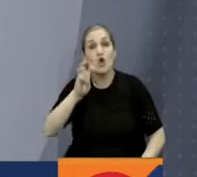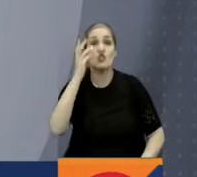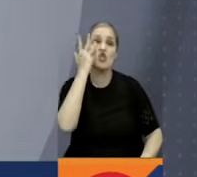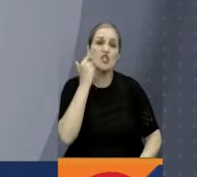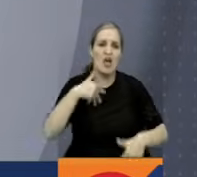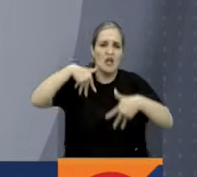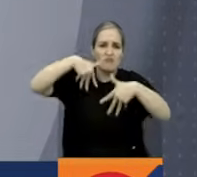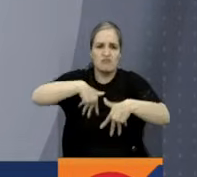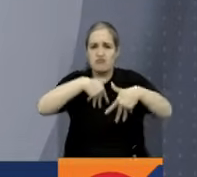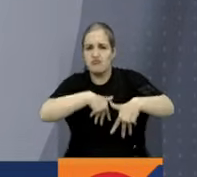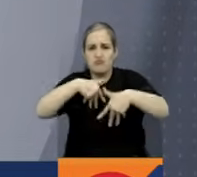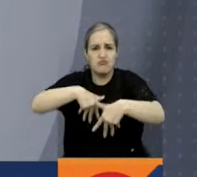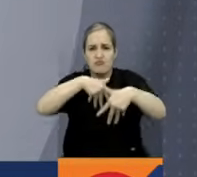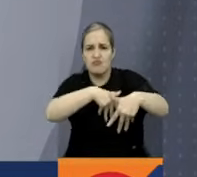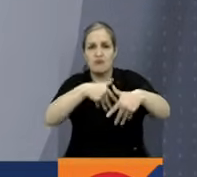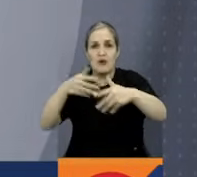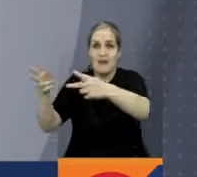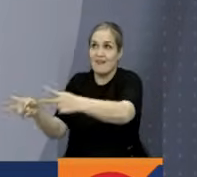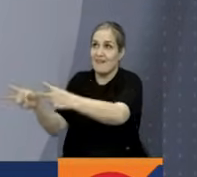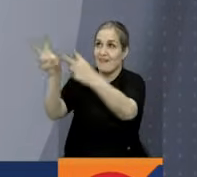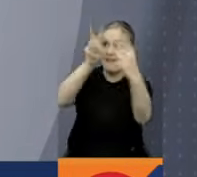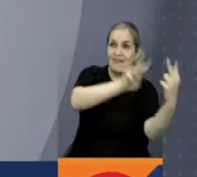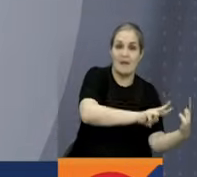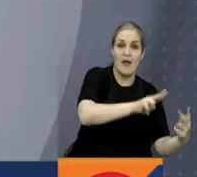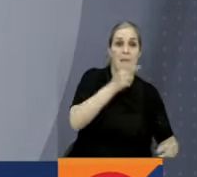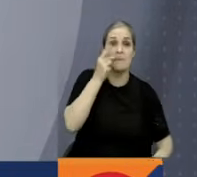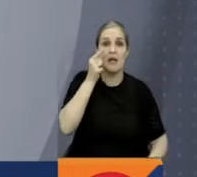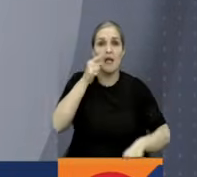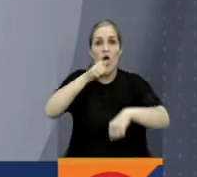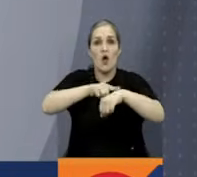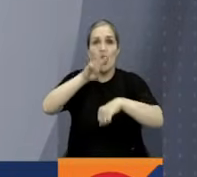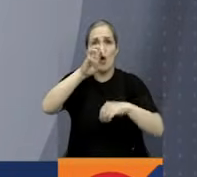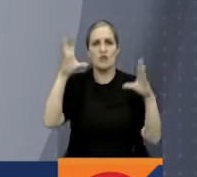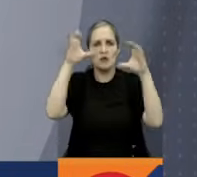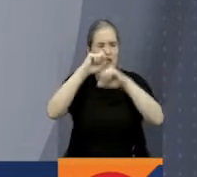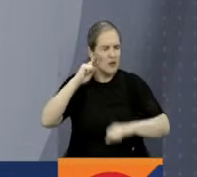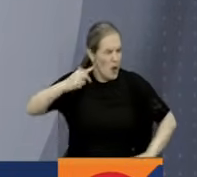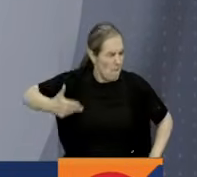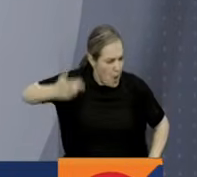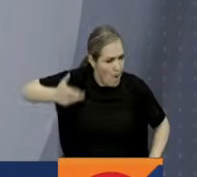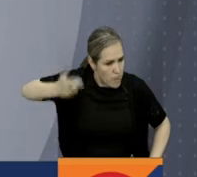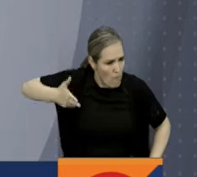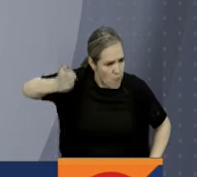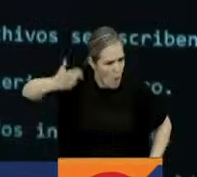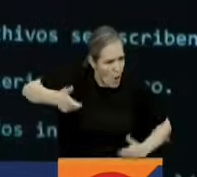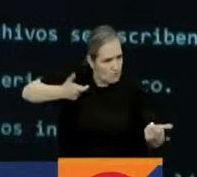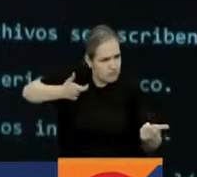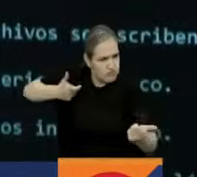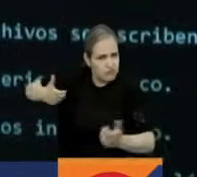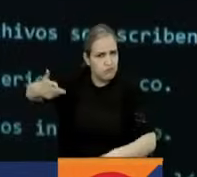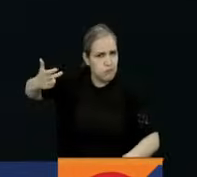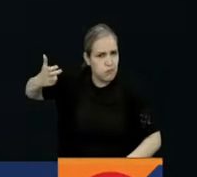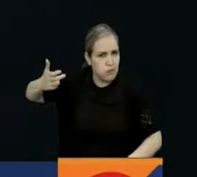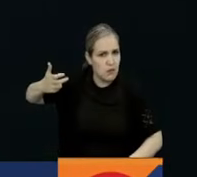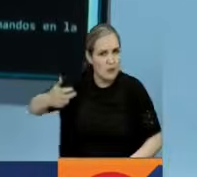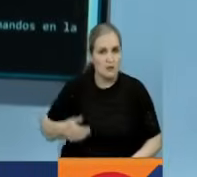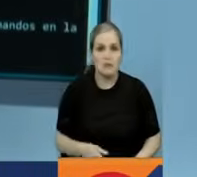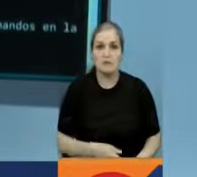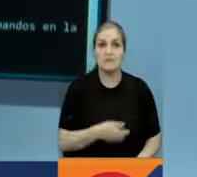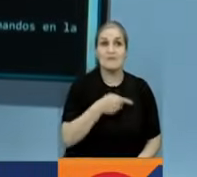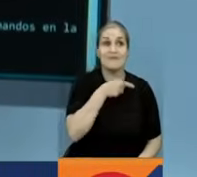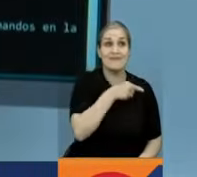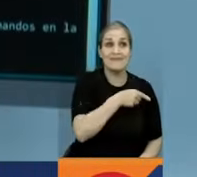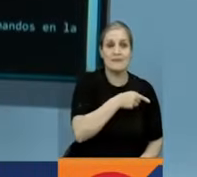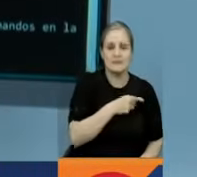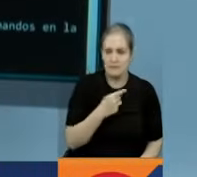las movilizaciones por el viaducto de Pereira y sobre las 8 de la noche se escuchó una ráfaga de disparos. En este momento del